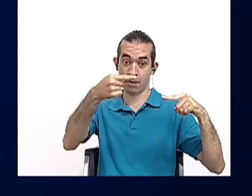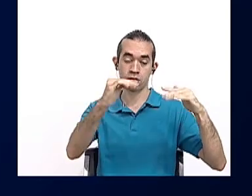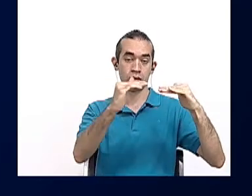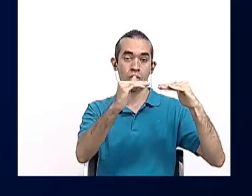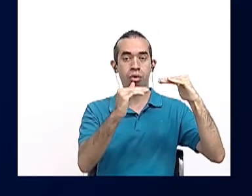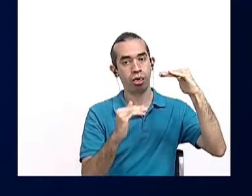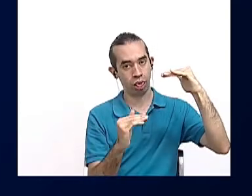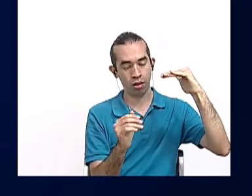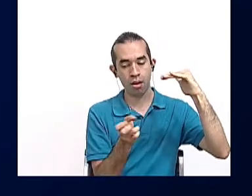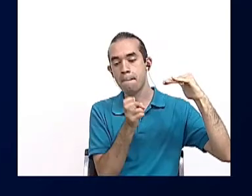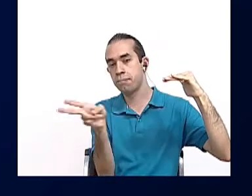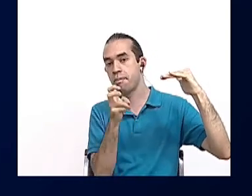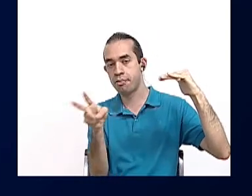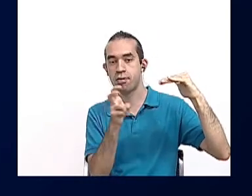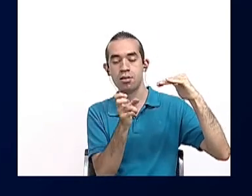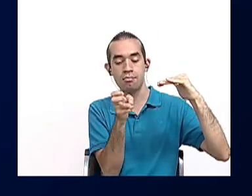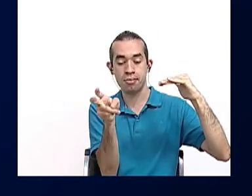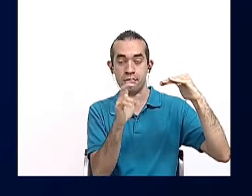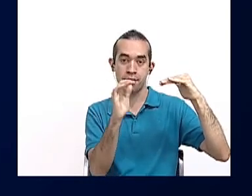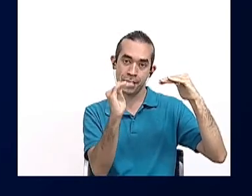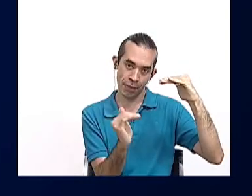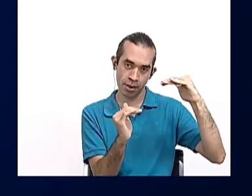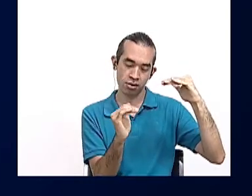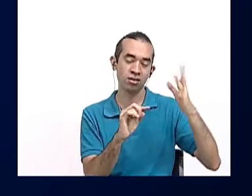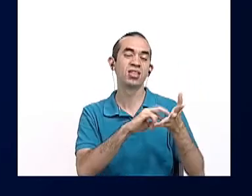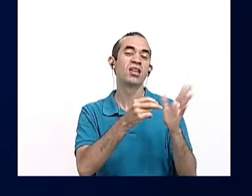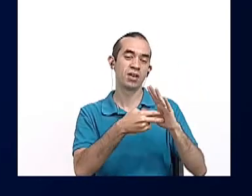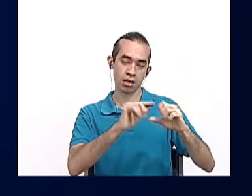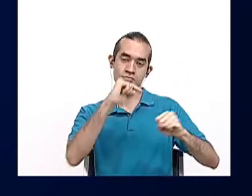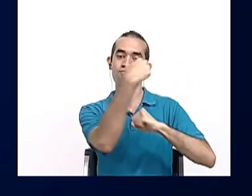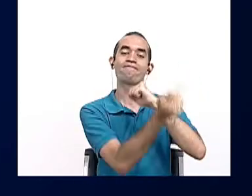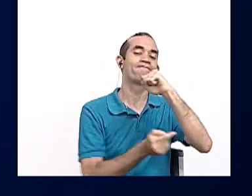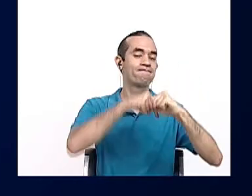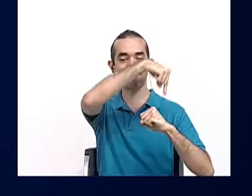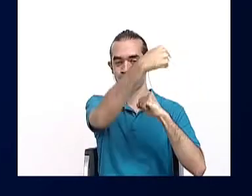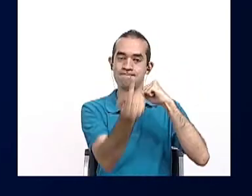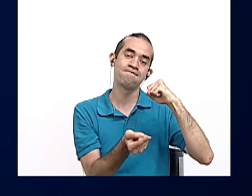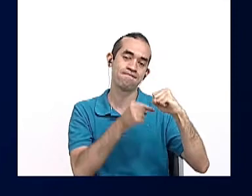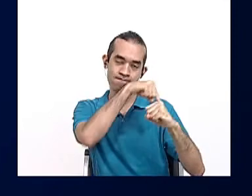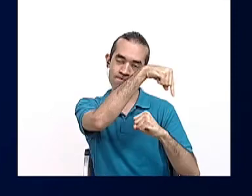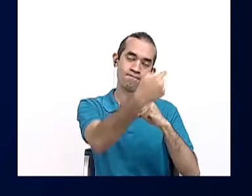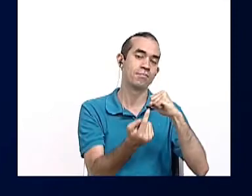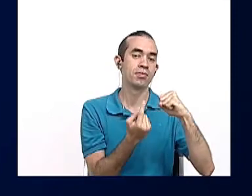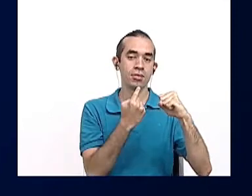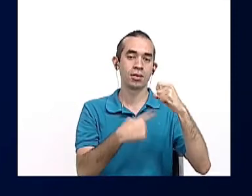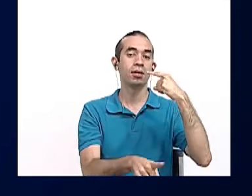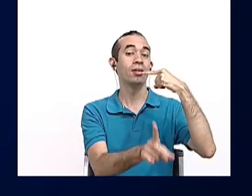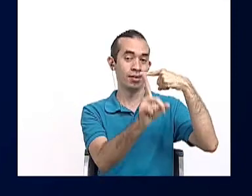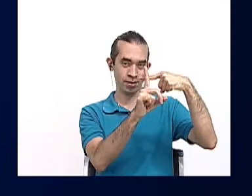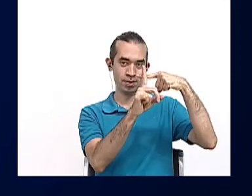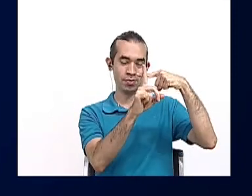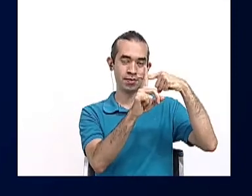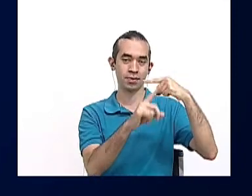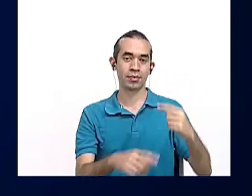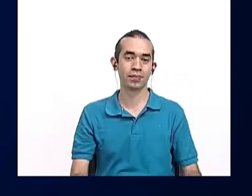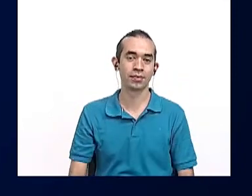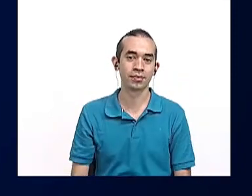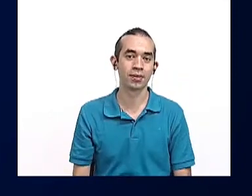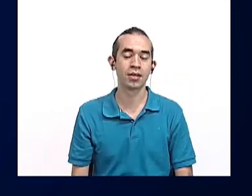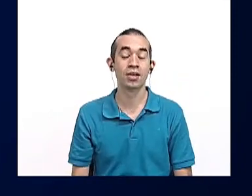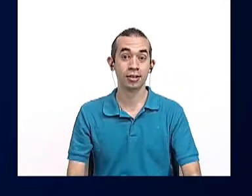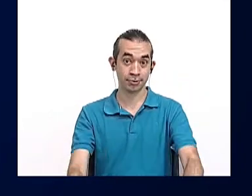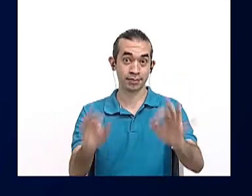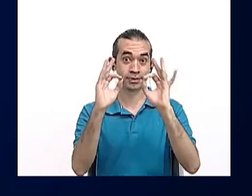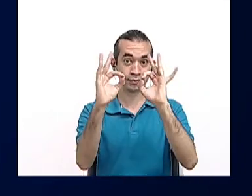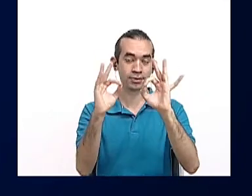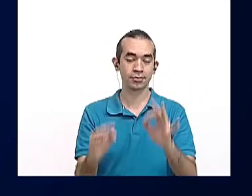se dice que es un átomo cargado, que se conoce como un ion, y específicamente se le llama catión. Muy